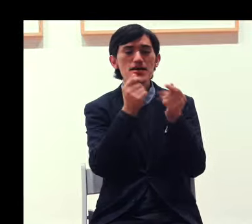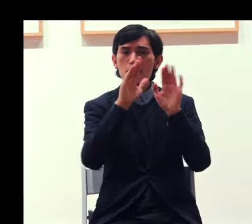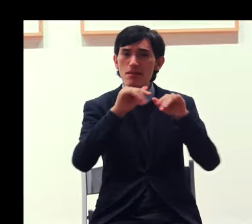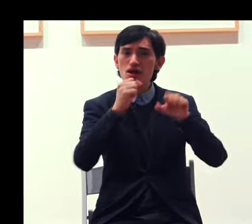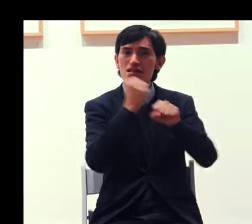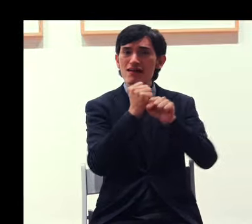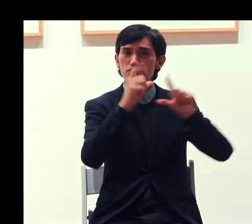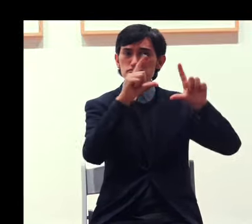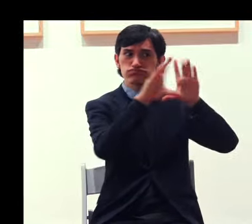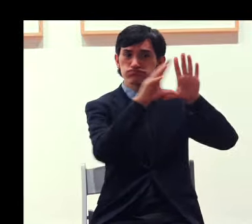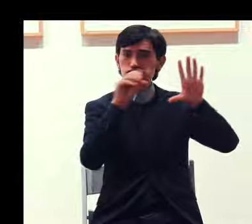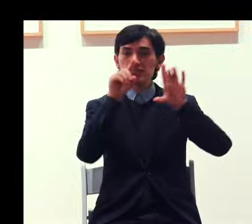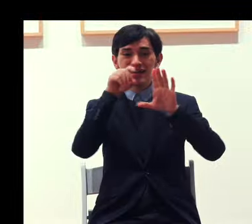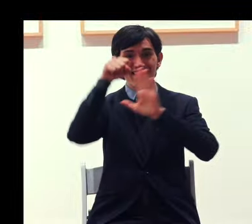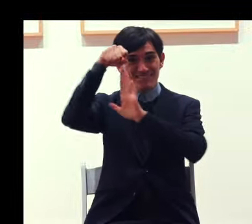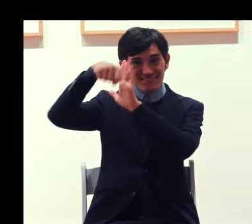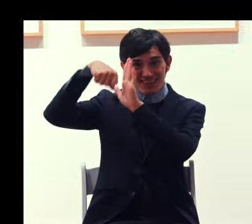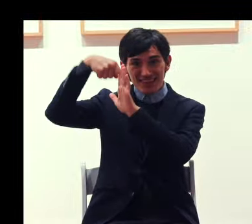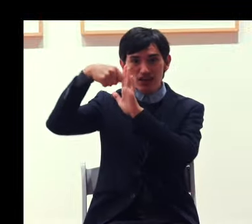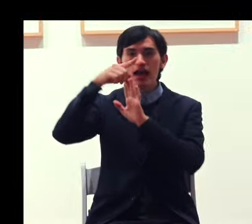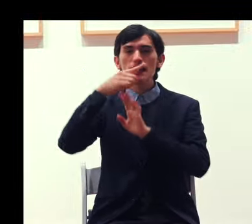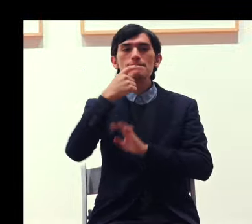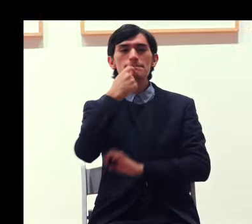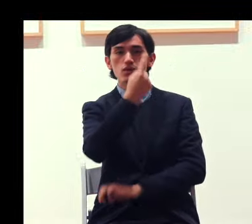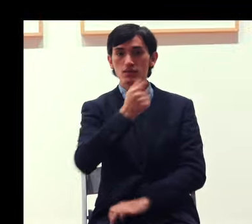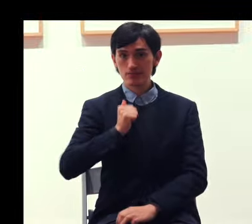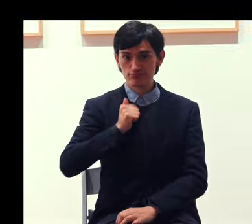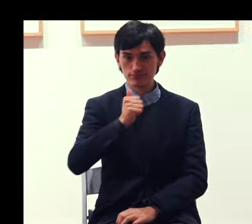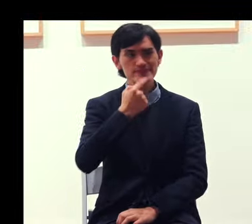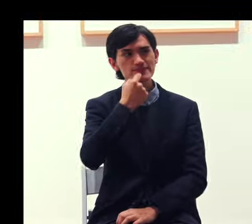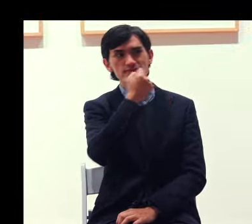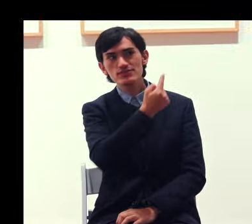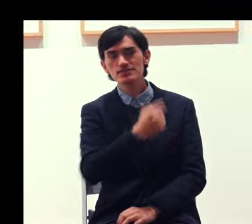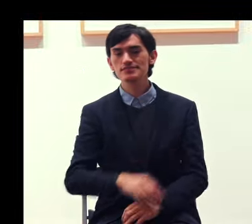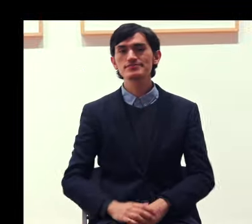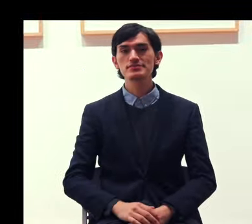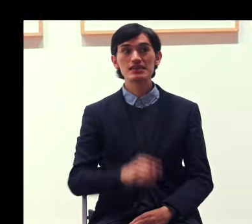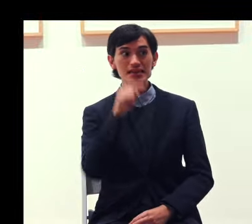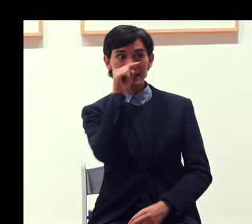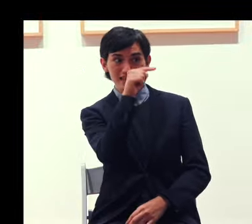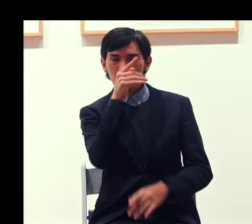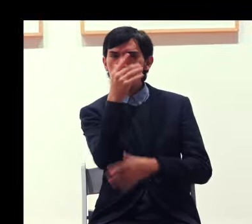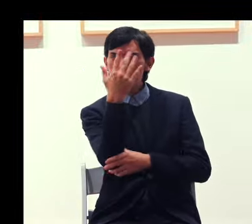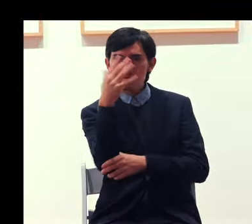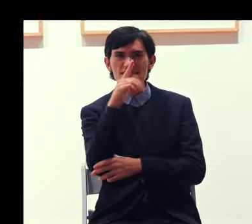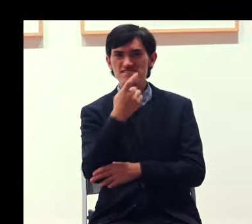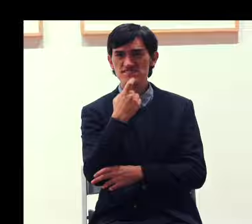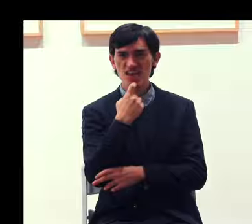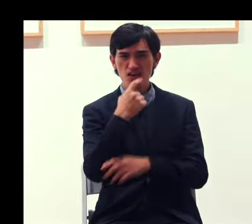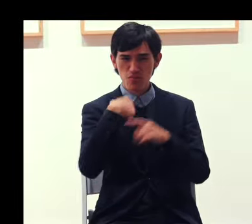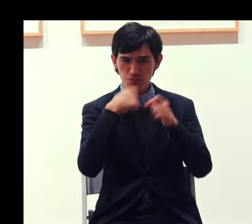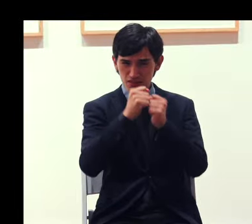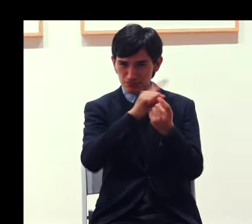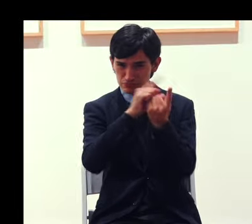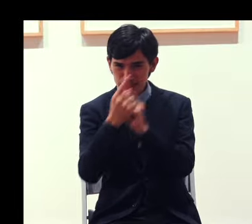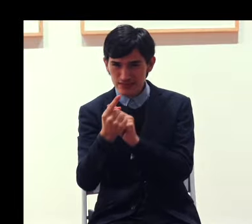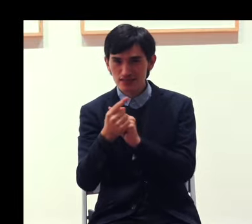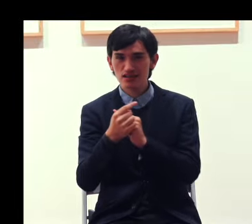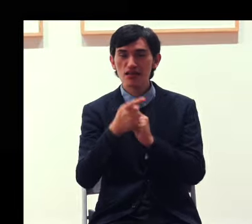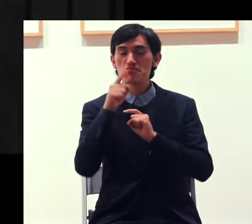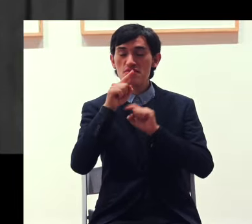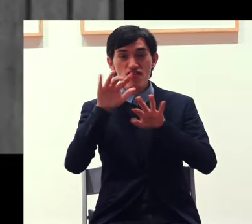como en mis grabados. Y en una escena del video le pregunta al director, ahí hay una rama fea,